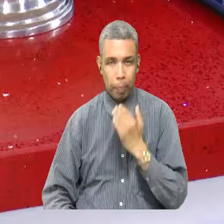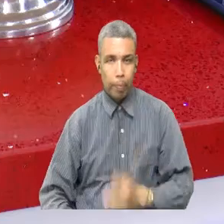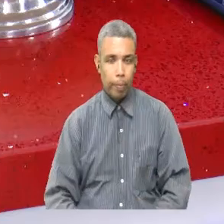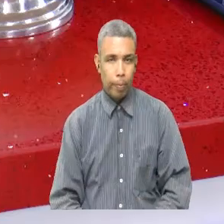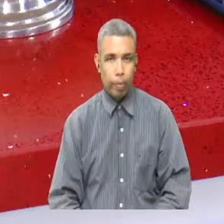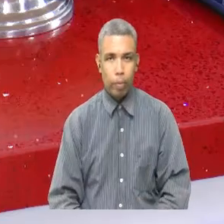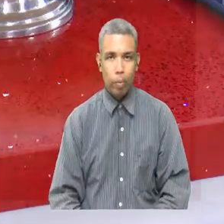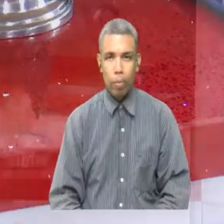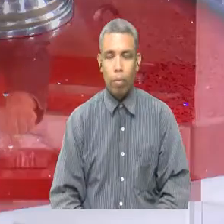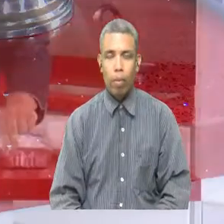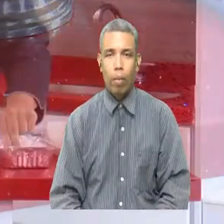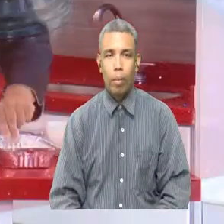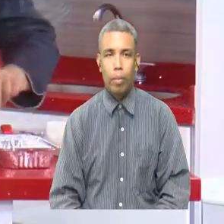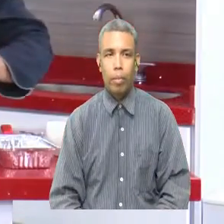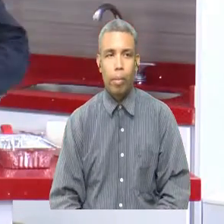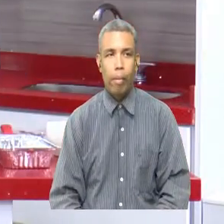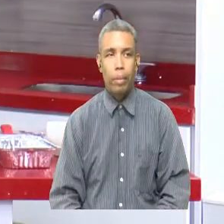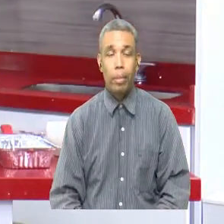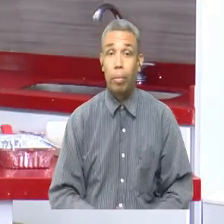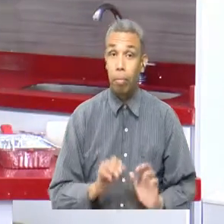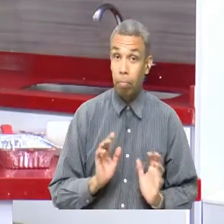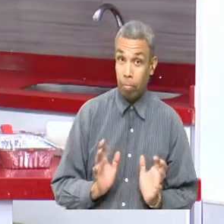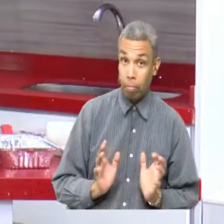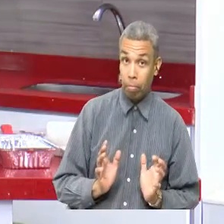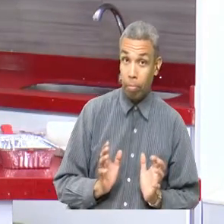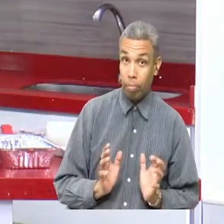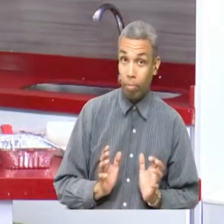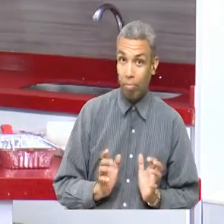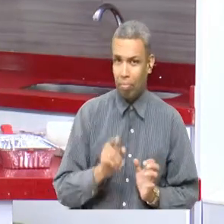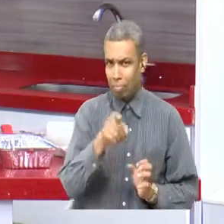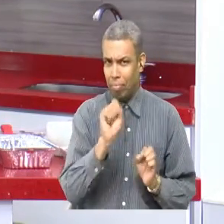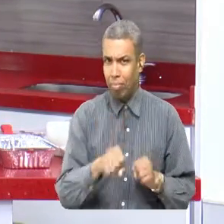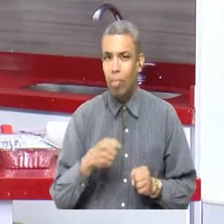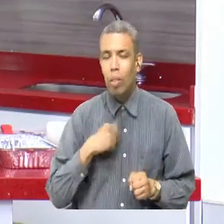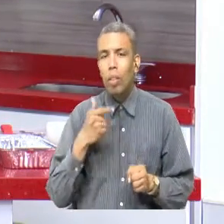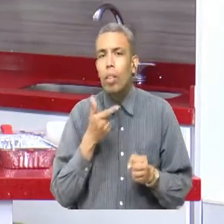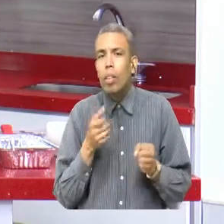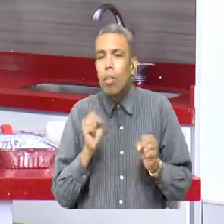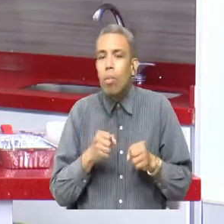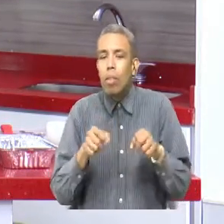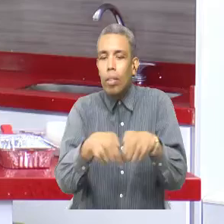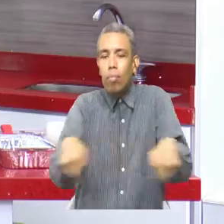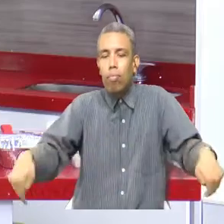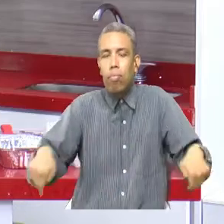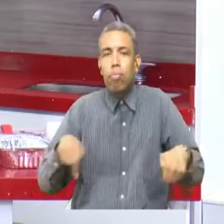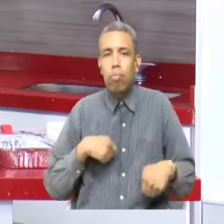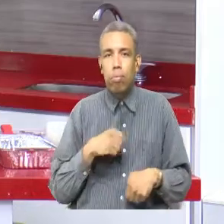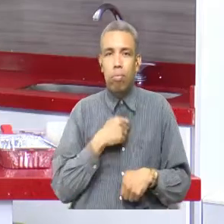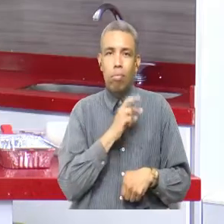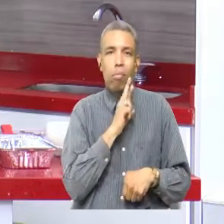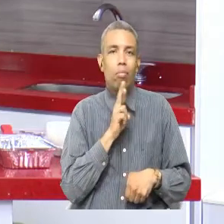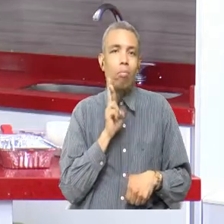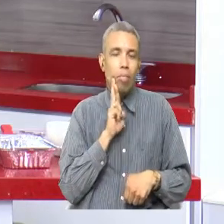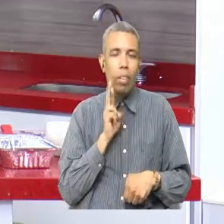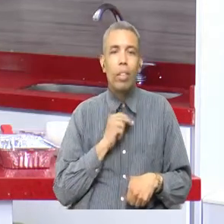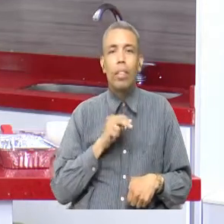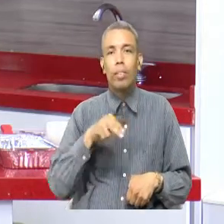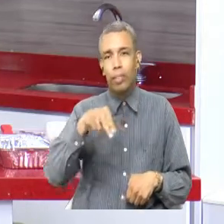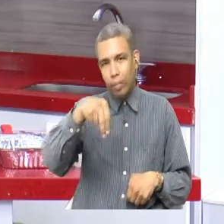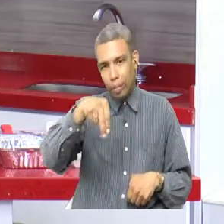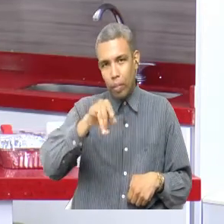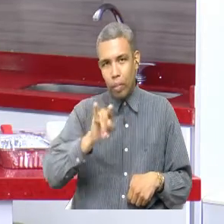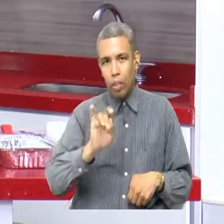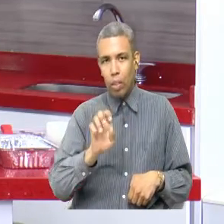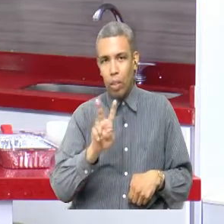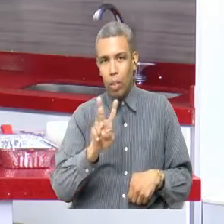ustedes que como siempre, estas y otras recetas las pueden encontrar en el restaurante 920 Gourmet, por supuesto en el Hotel Barranca Bermeja Plaza,